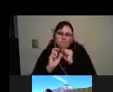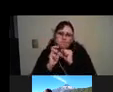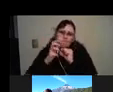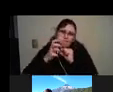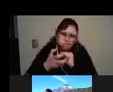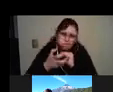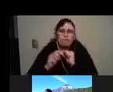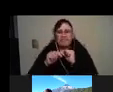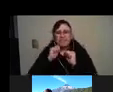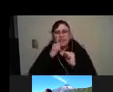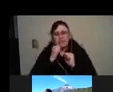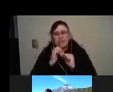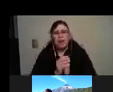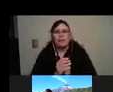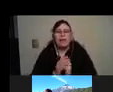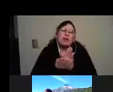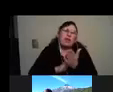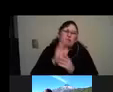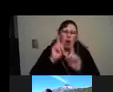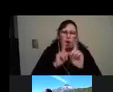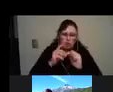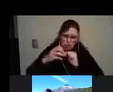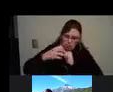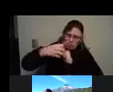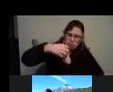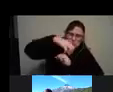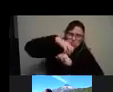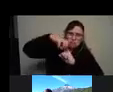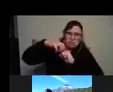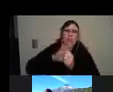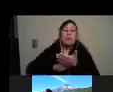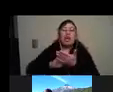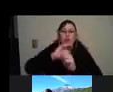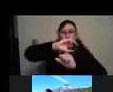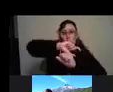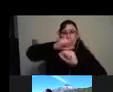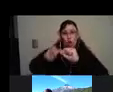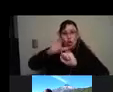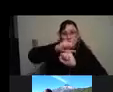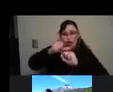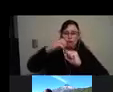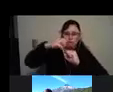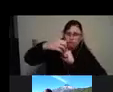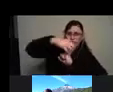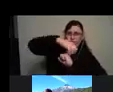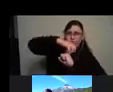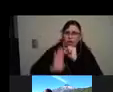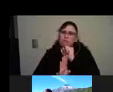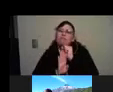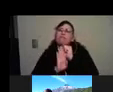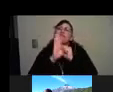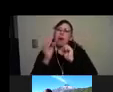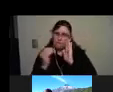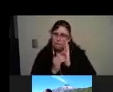el desarrollo de algunas regiones más cerebrales que otras, especialmente en el cortical, ¿ya? Va significando un proceso